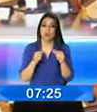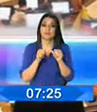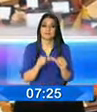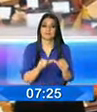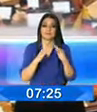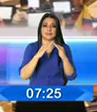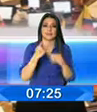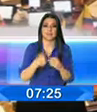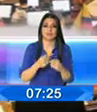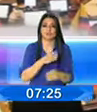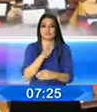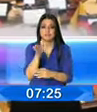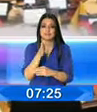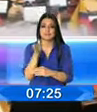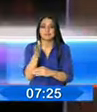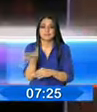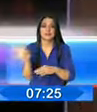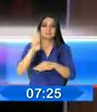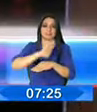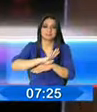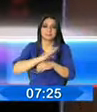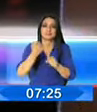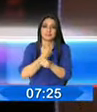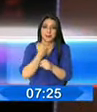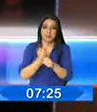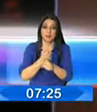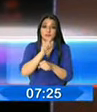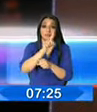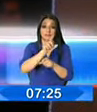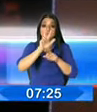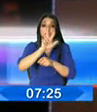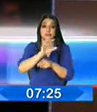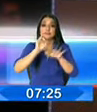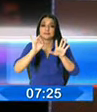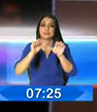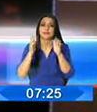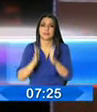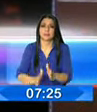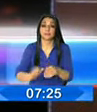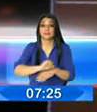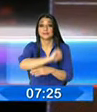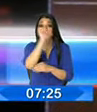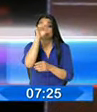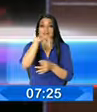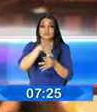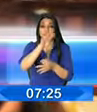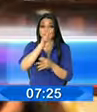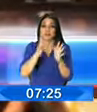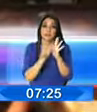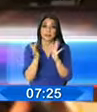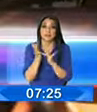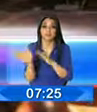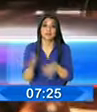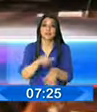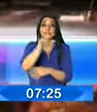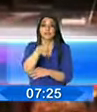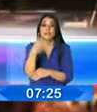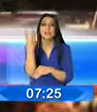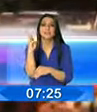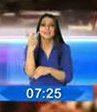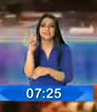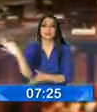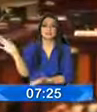Quito para acudir a diario al legislativo de los 137 legisladores que ganaron las elecciones del 2 de abril 116